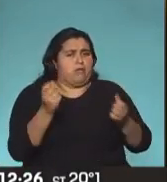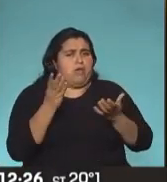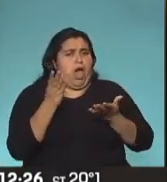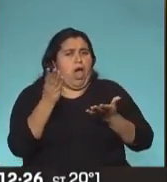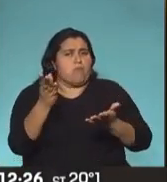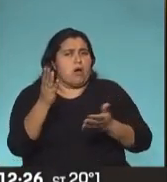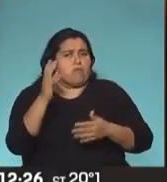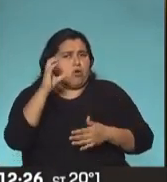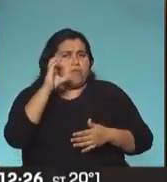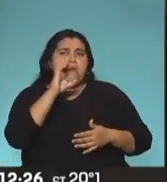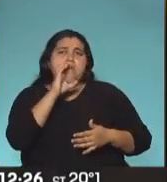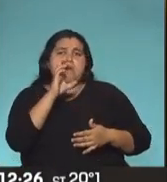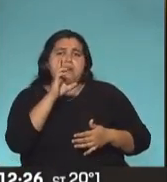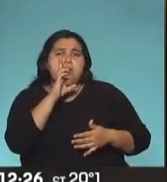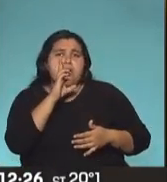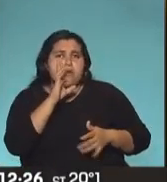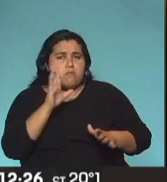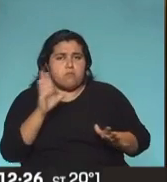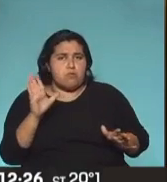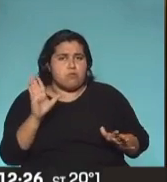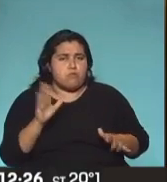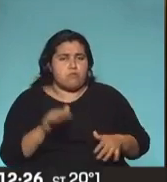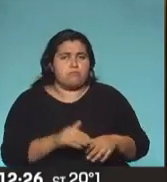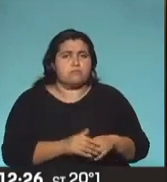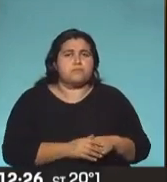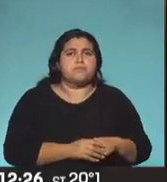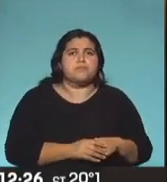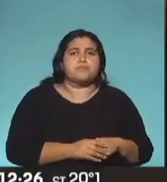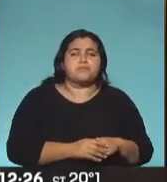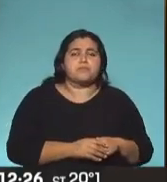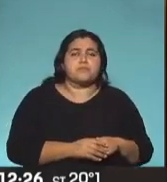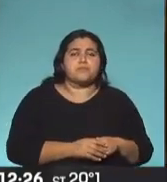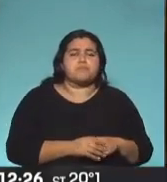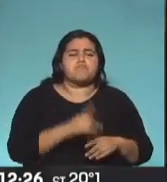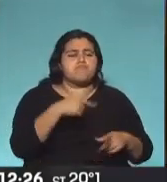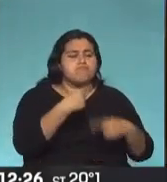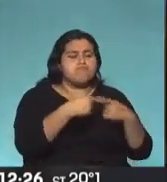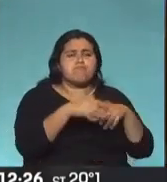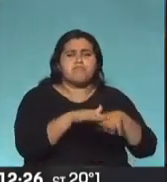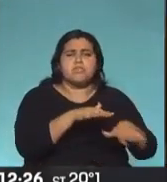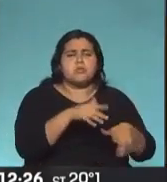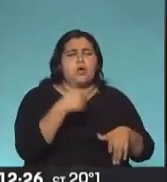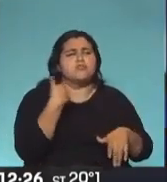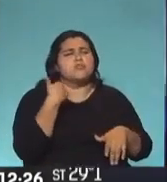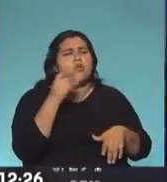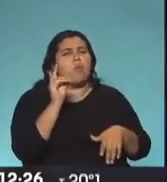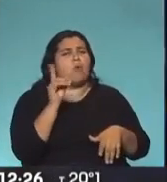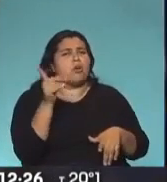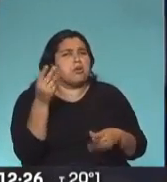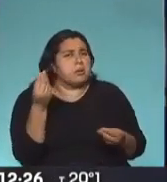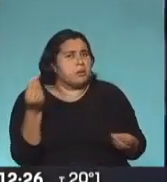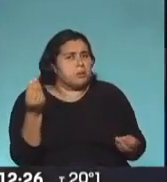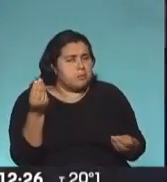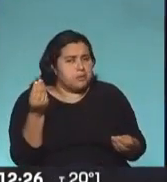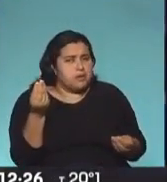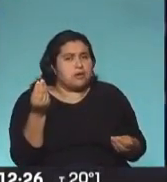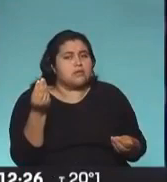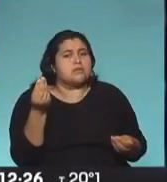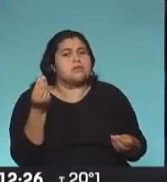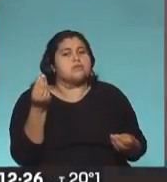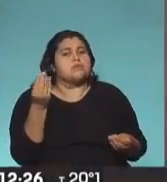morales en la crisis en estos días cómo va a ser la situación en bolivia janine se